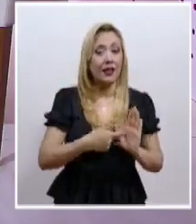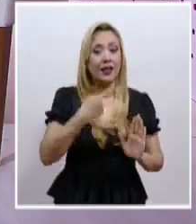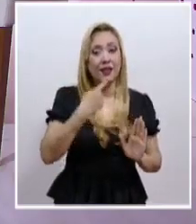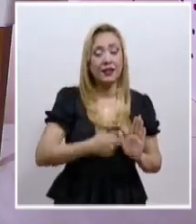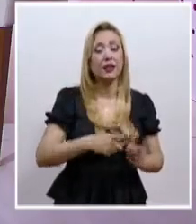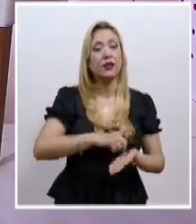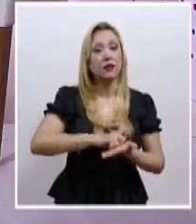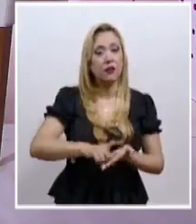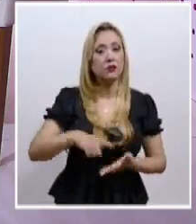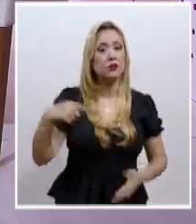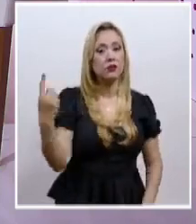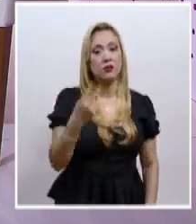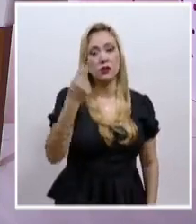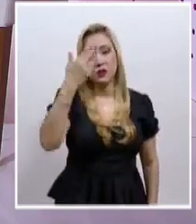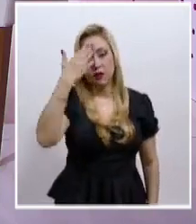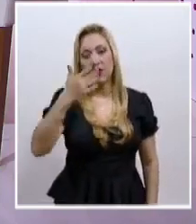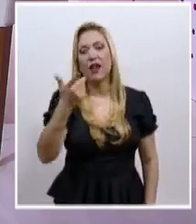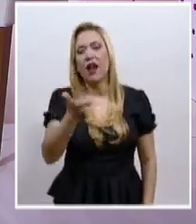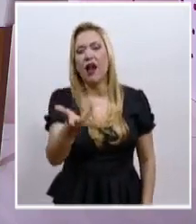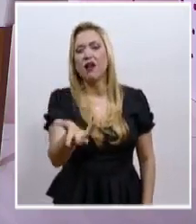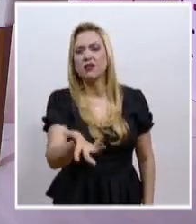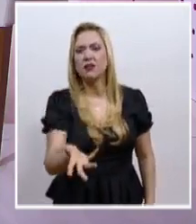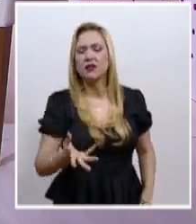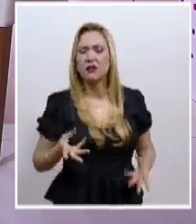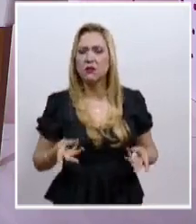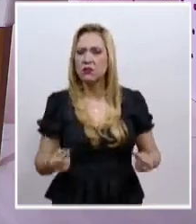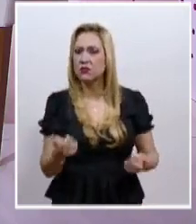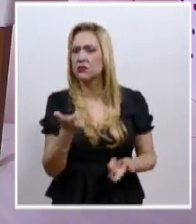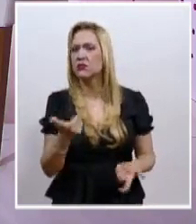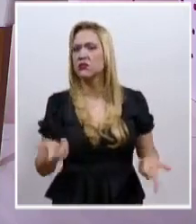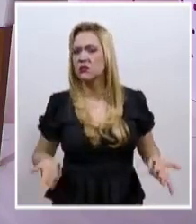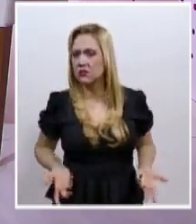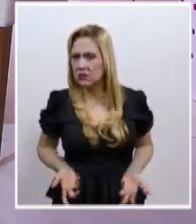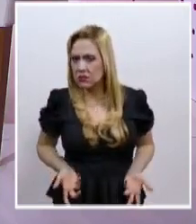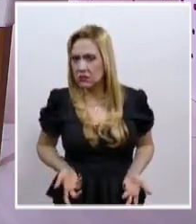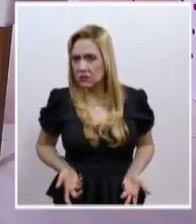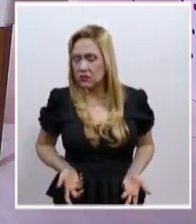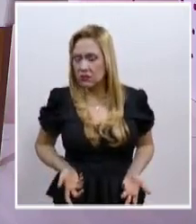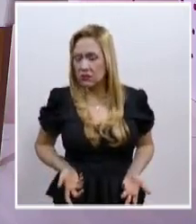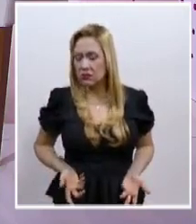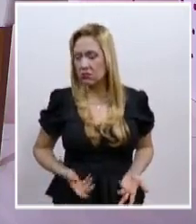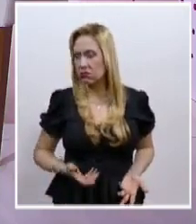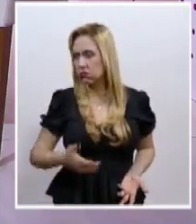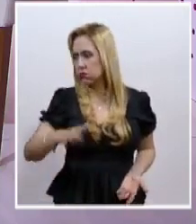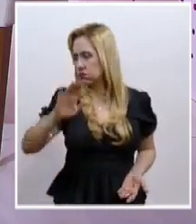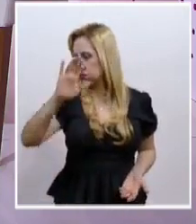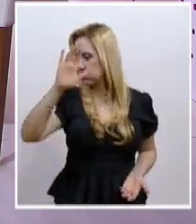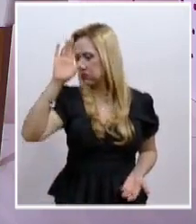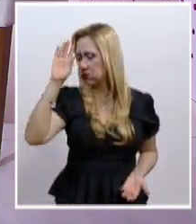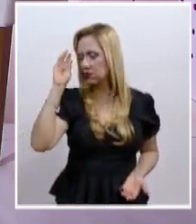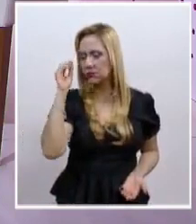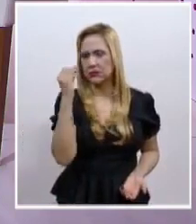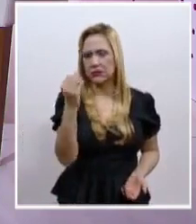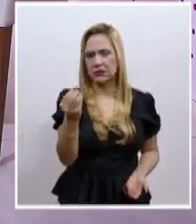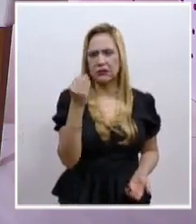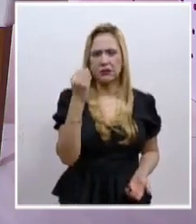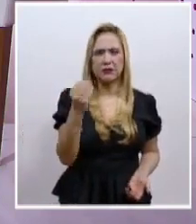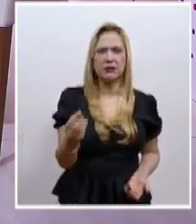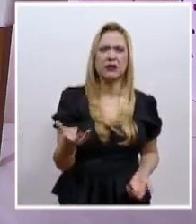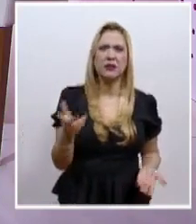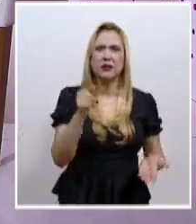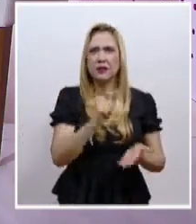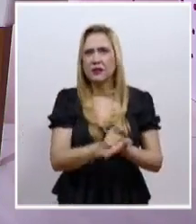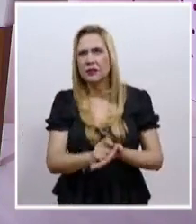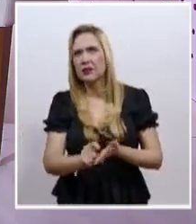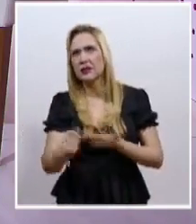derecho a saber qué se hace con este dinero. Y esta parte, porque ha habido mucha teoría,